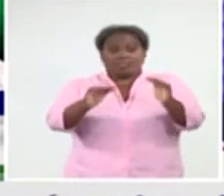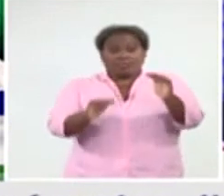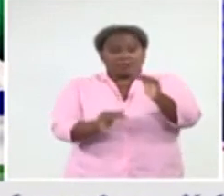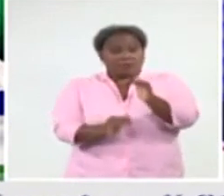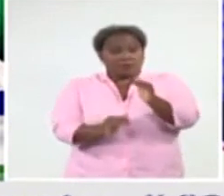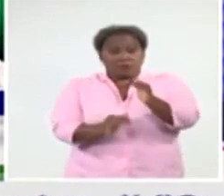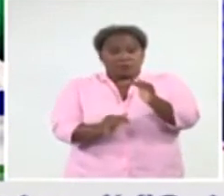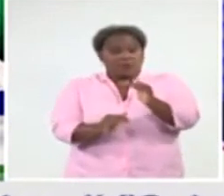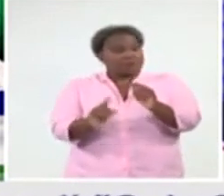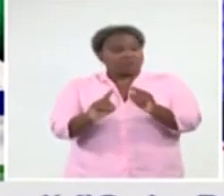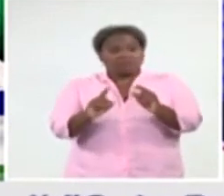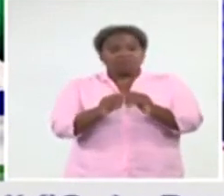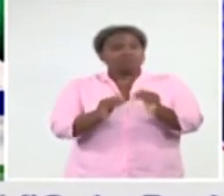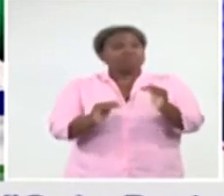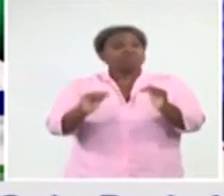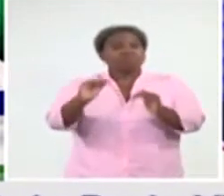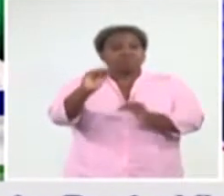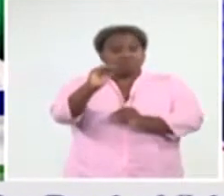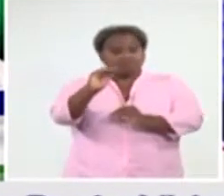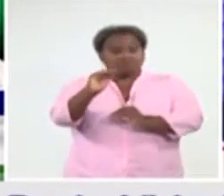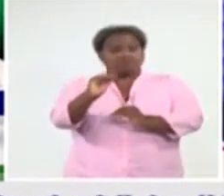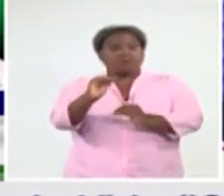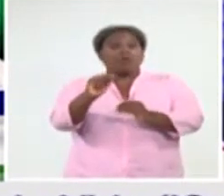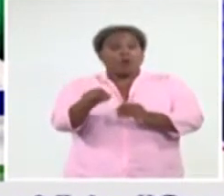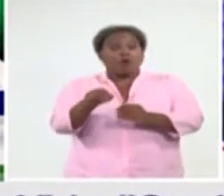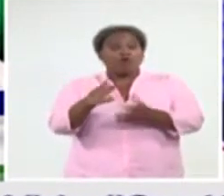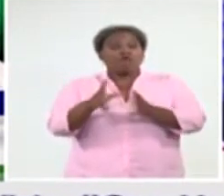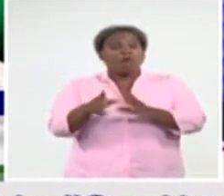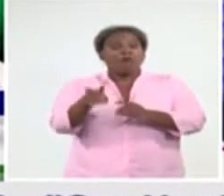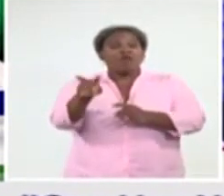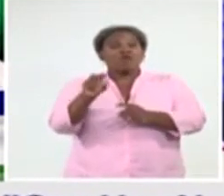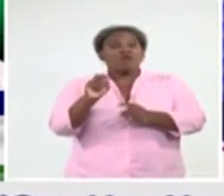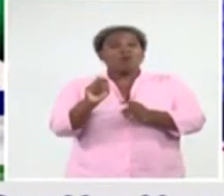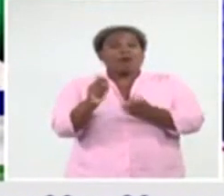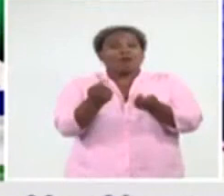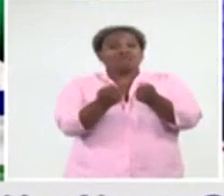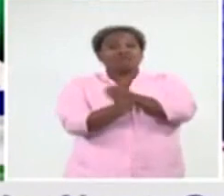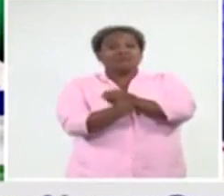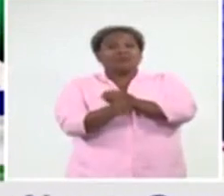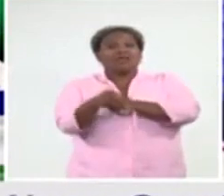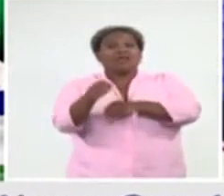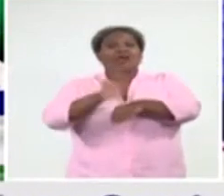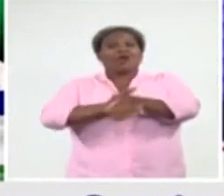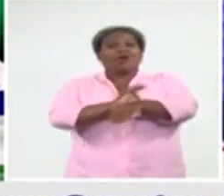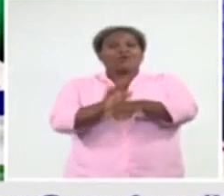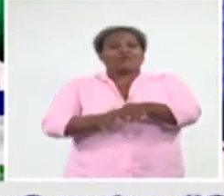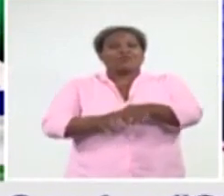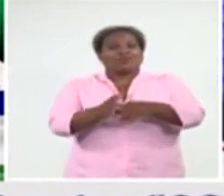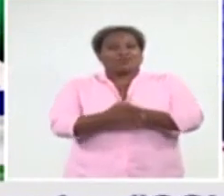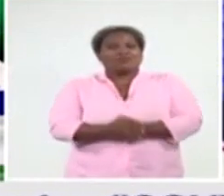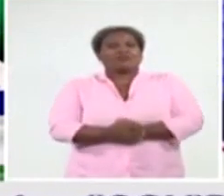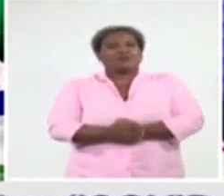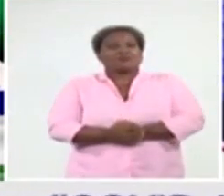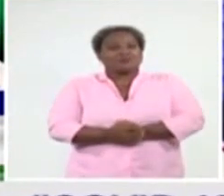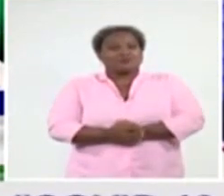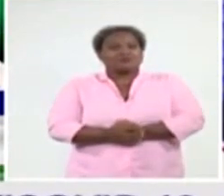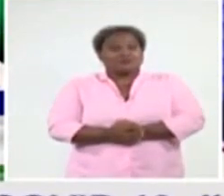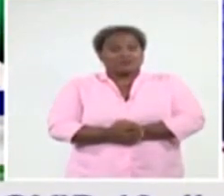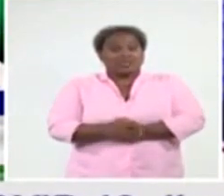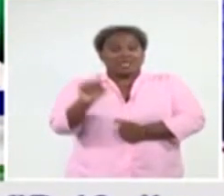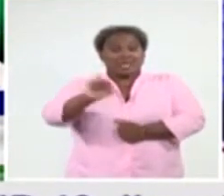se incrementan con las nuevas variantes. De ellos, un número elevado de casos